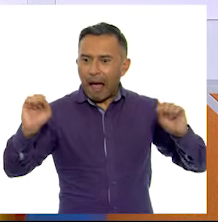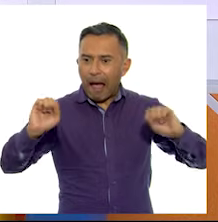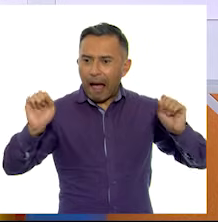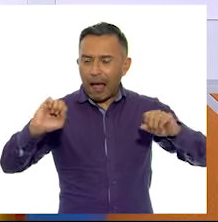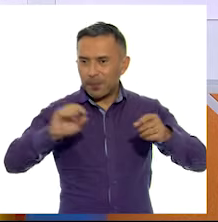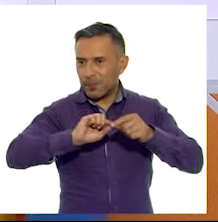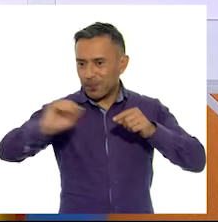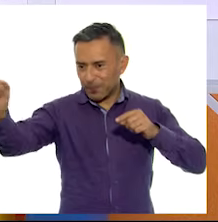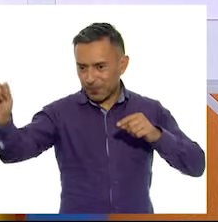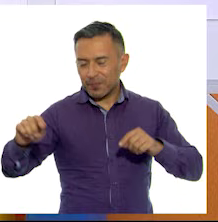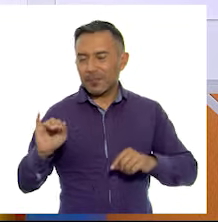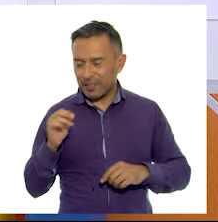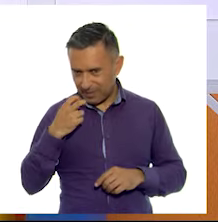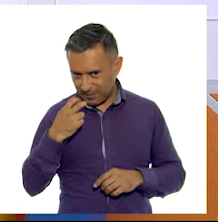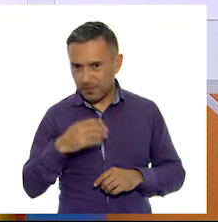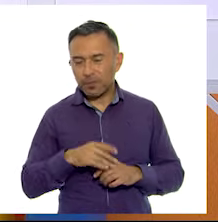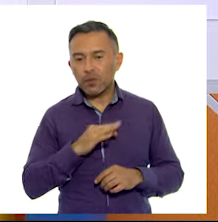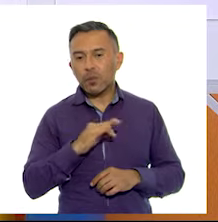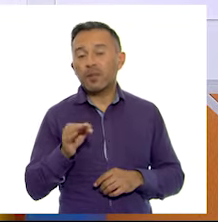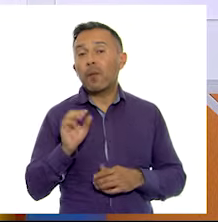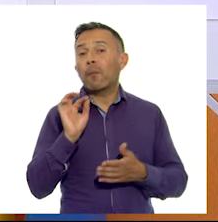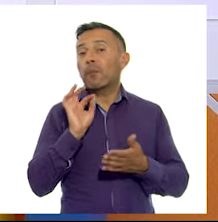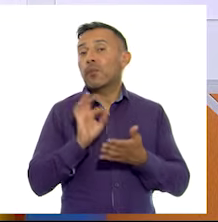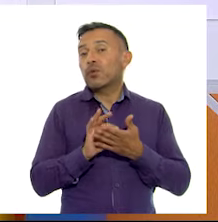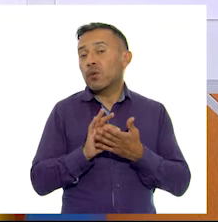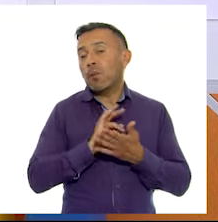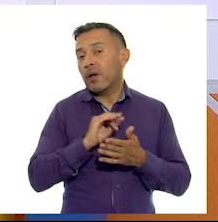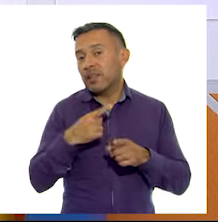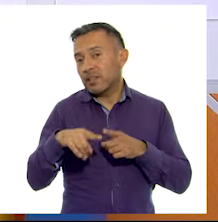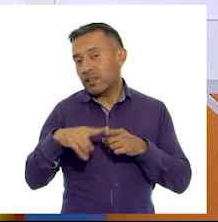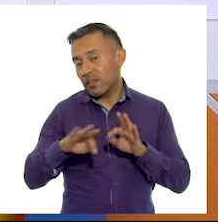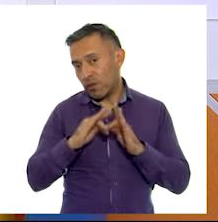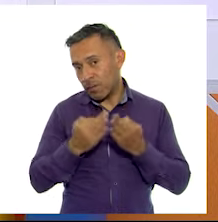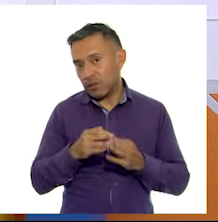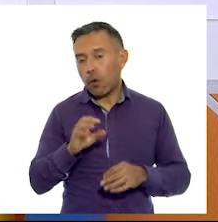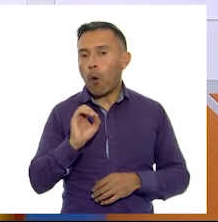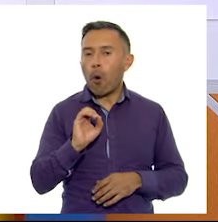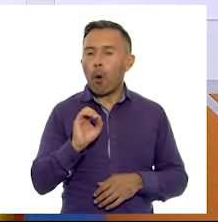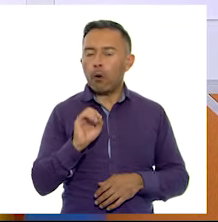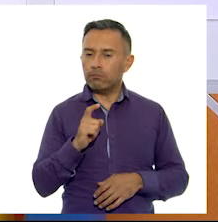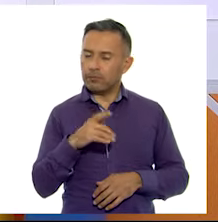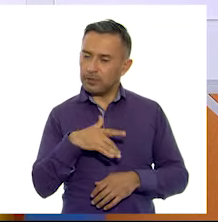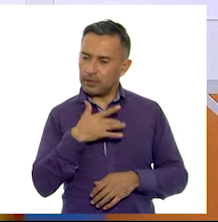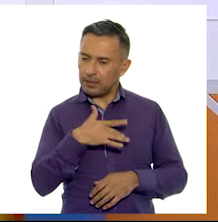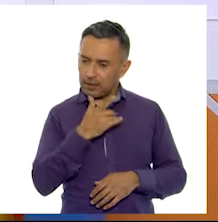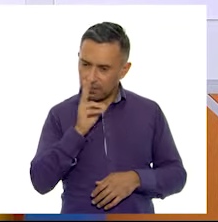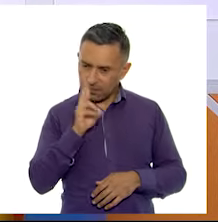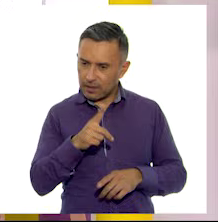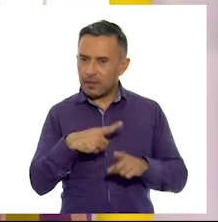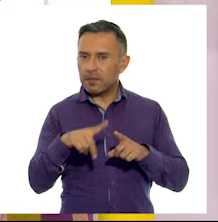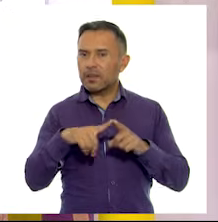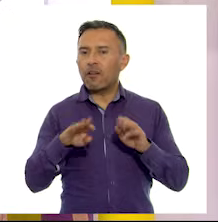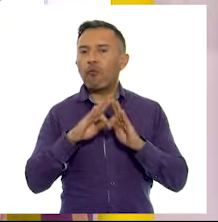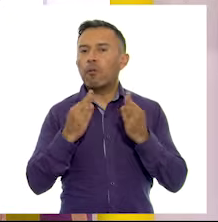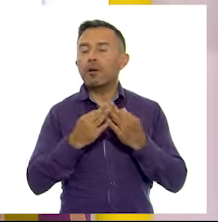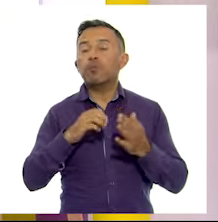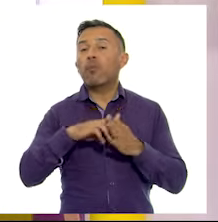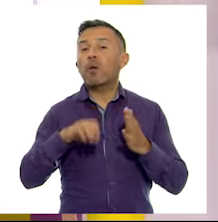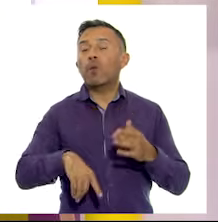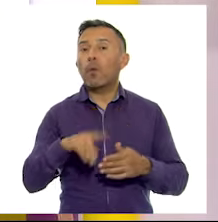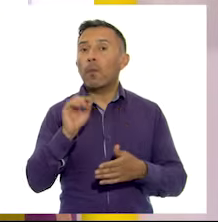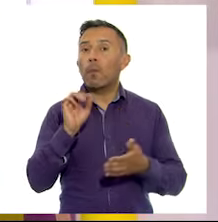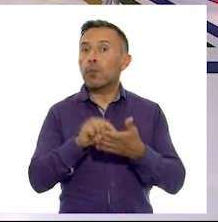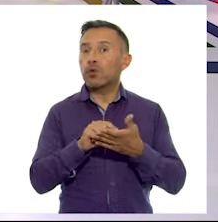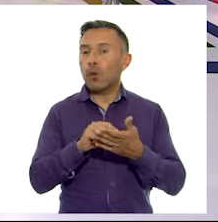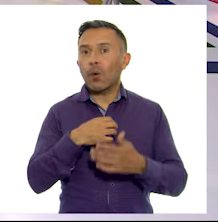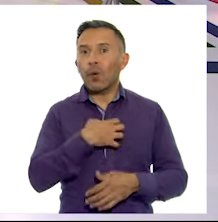puede moverse de diferentes formas. Ajá. O puede sentirse de distintas formas. Por ejemplo, si un punto estuviera